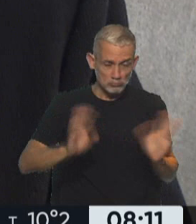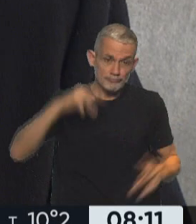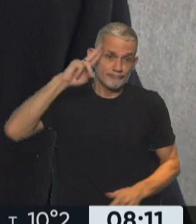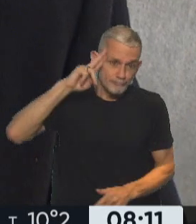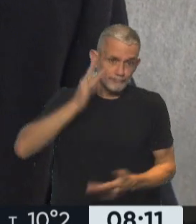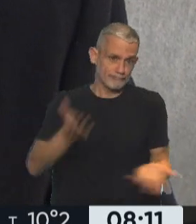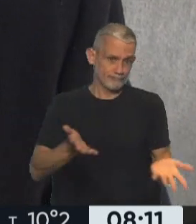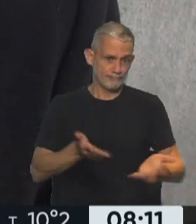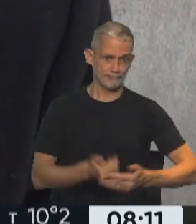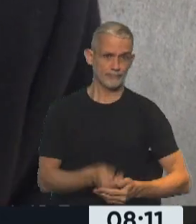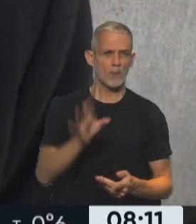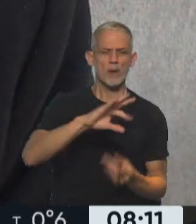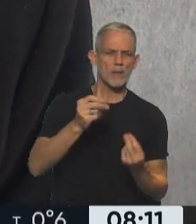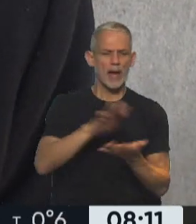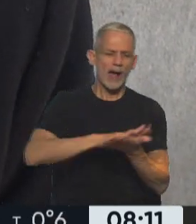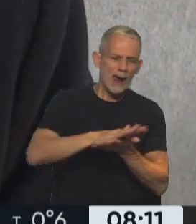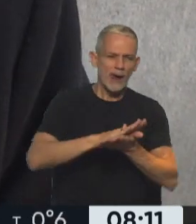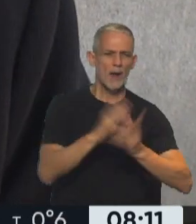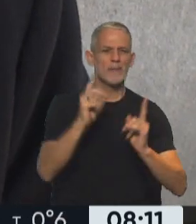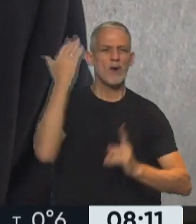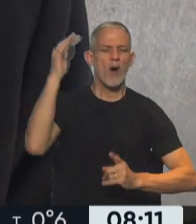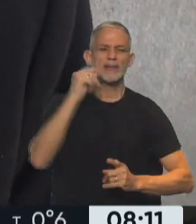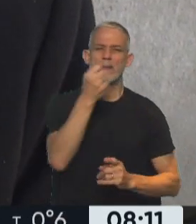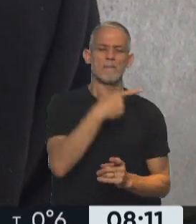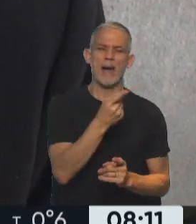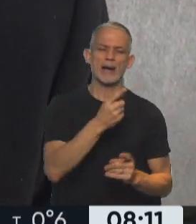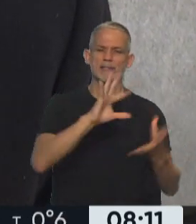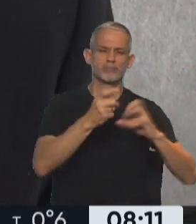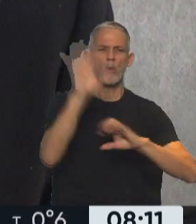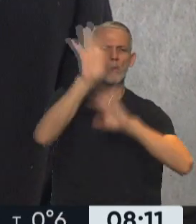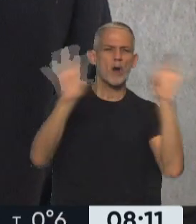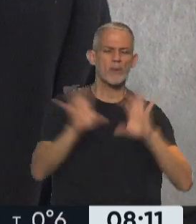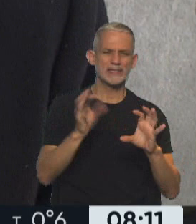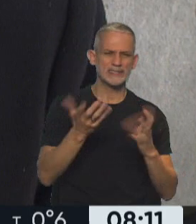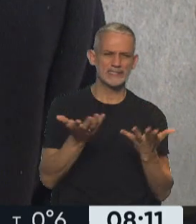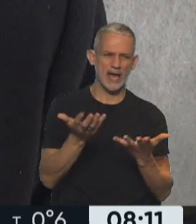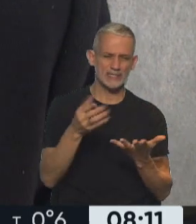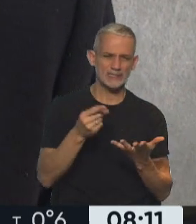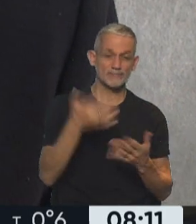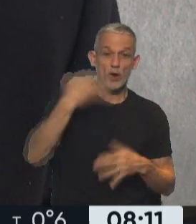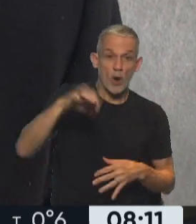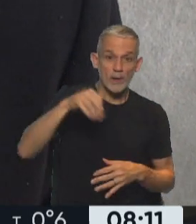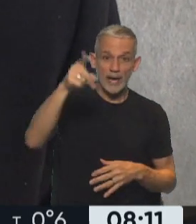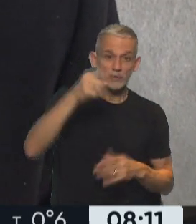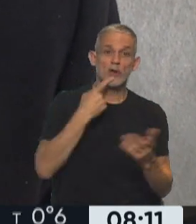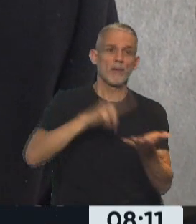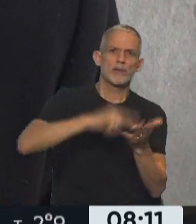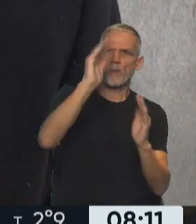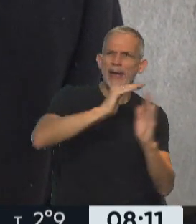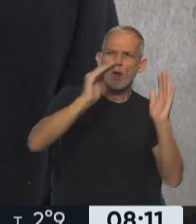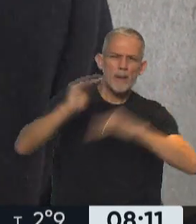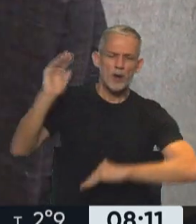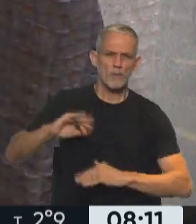permite subsanar lo que en su momento hizo el macrismo con las provincias, que él le obligaba a reducir impuestos, bajar